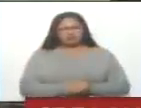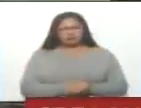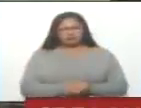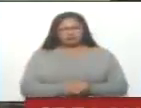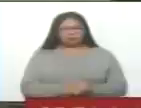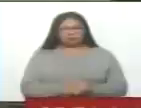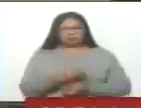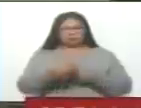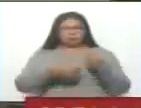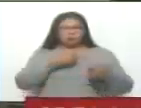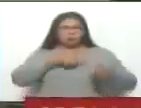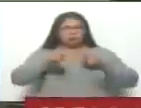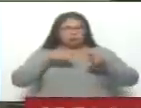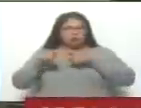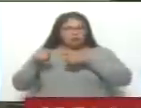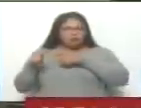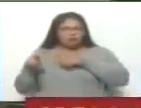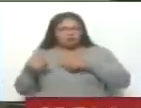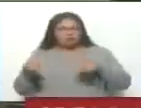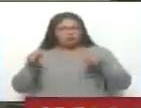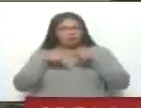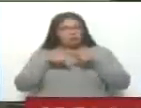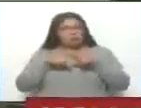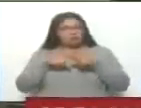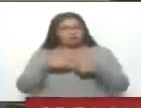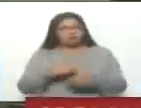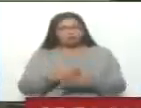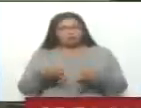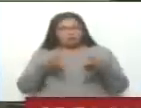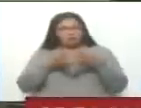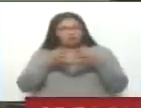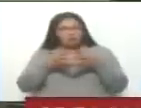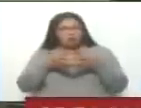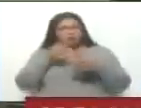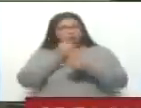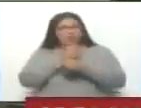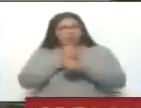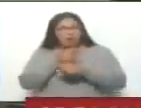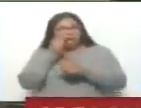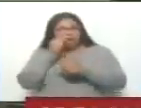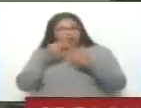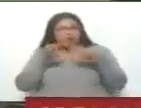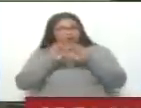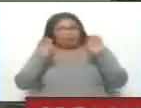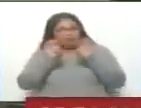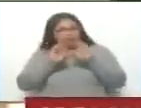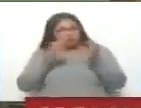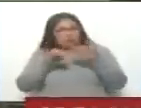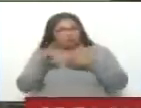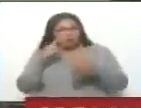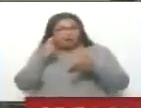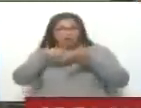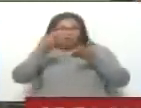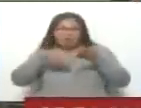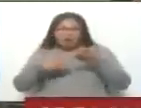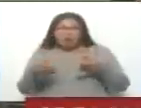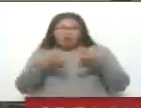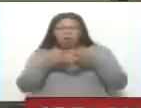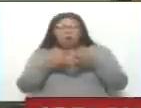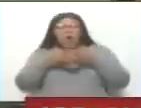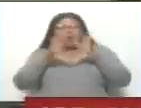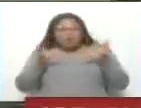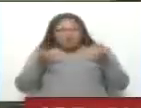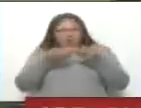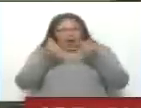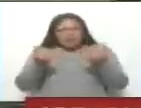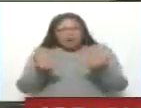como coordinador de parte del sector de los trabajadores de la educación, que íbamos a firmar la convención colectiva